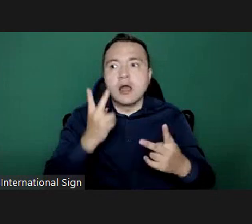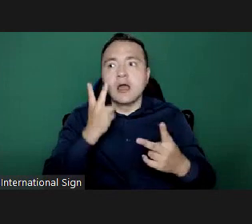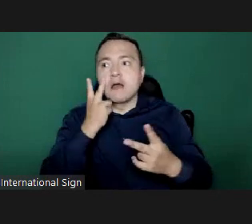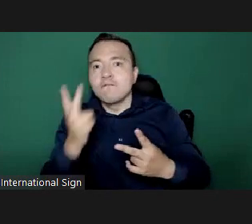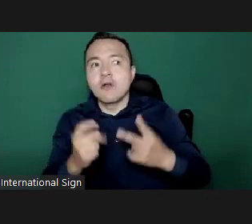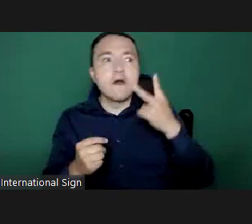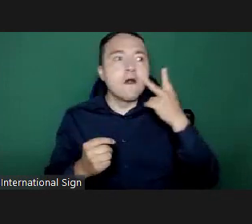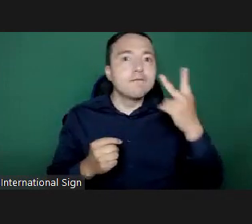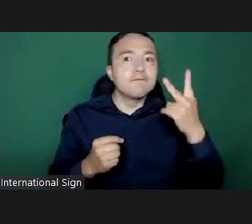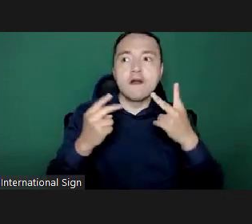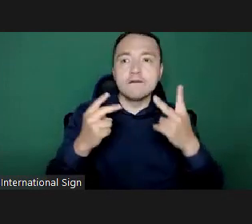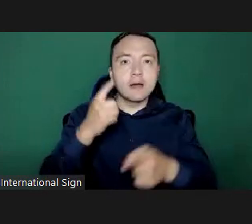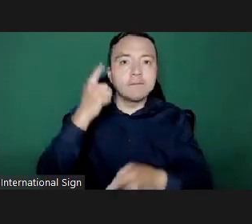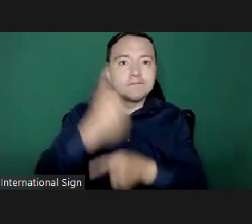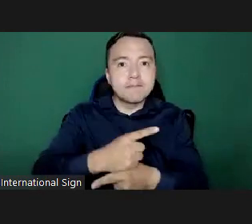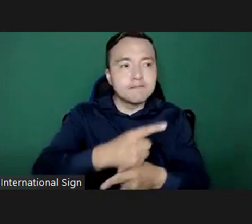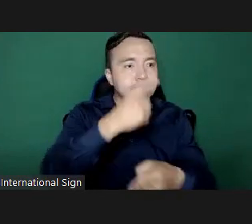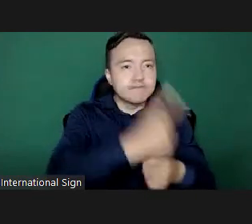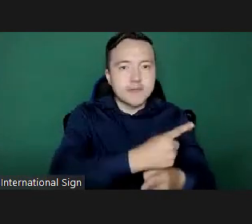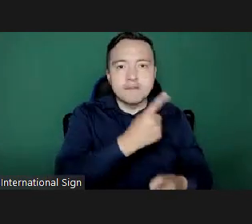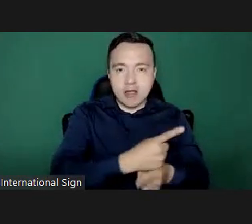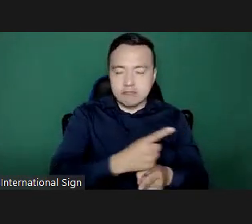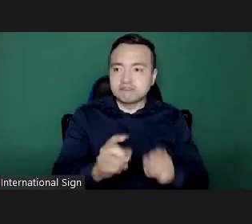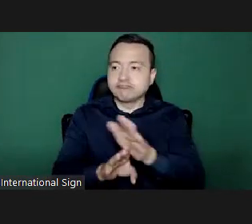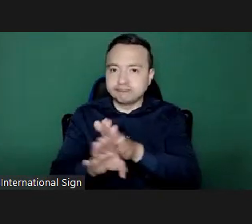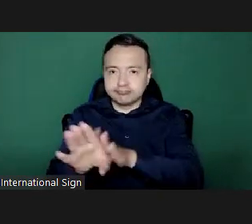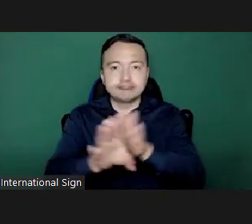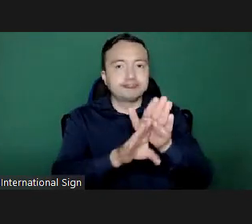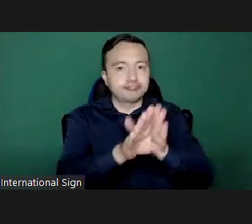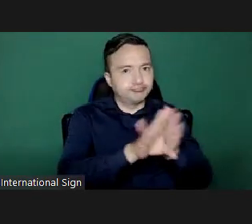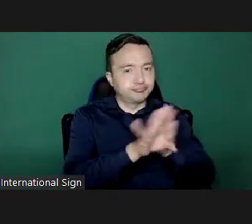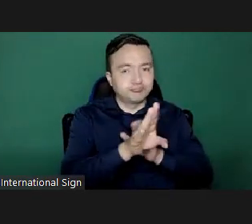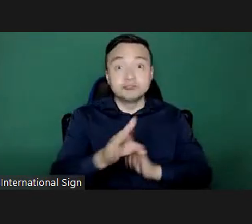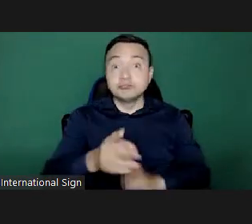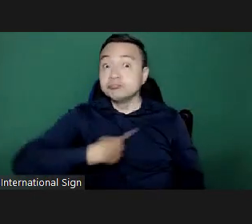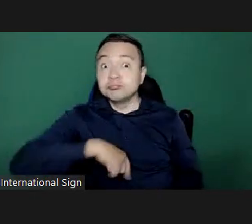la infraestructura. Estamos trabajando con el Banco Interamericano de